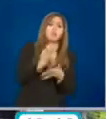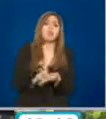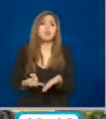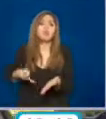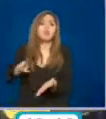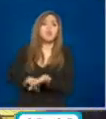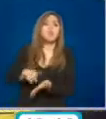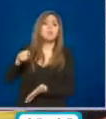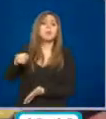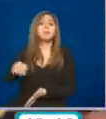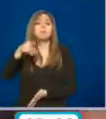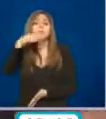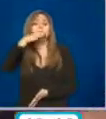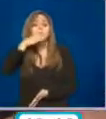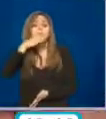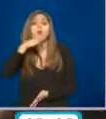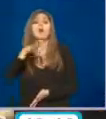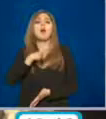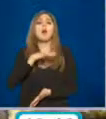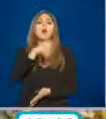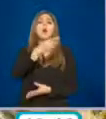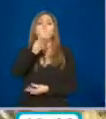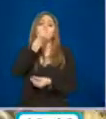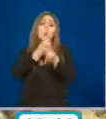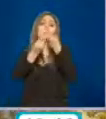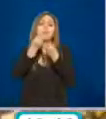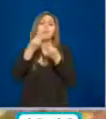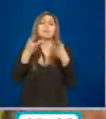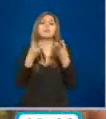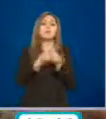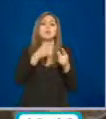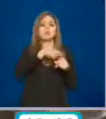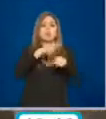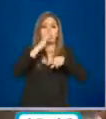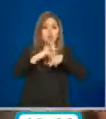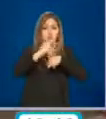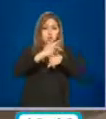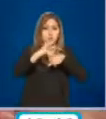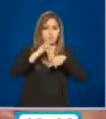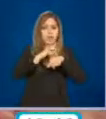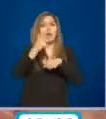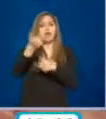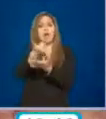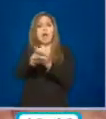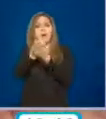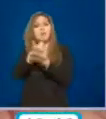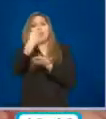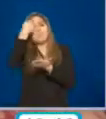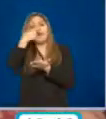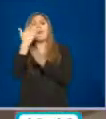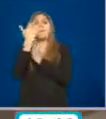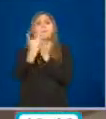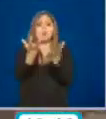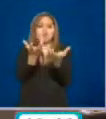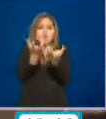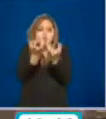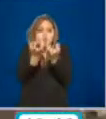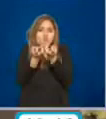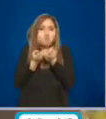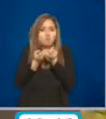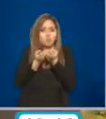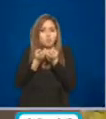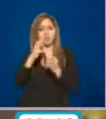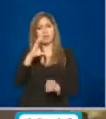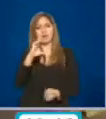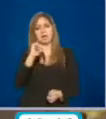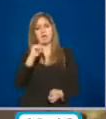un poco de elote, tenemos alimentos como el nopal que ayuda a reducir la absorción de este tipo de carbohidratos.